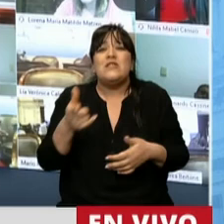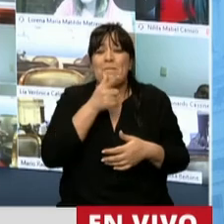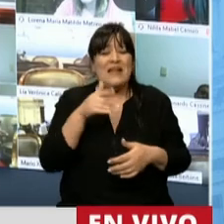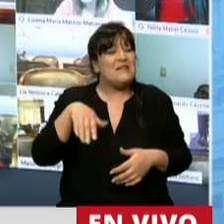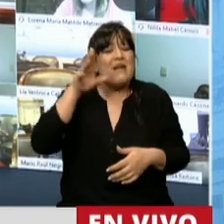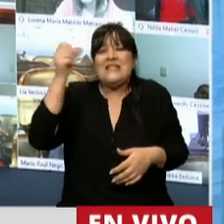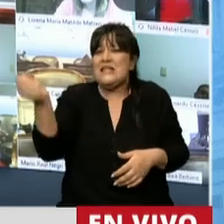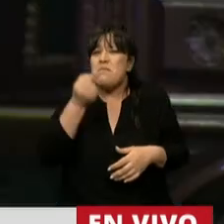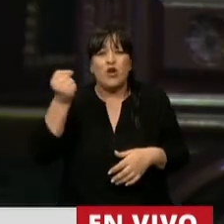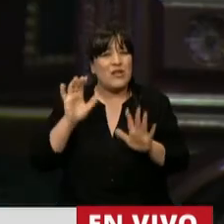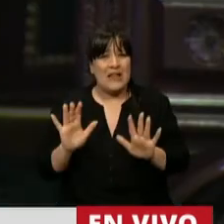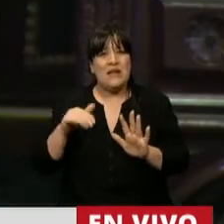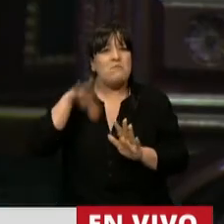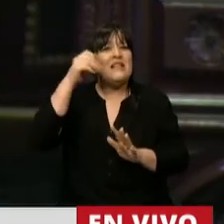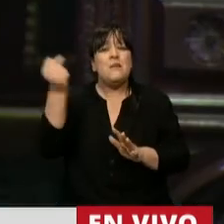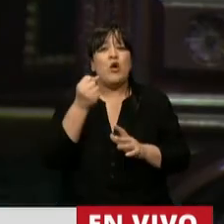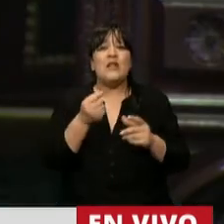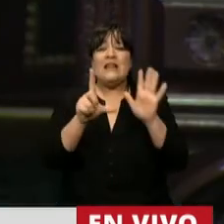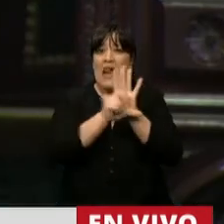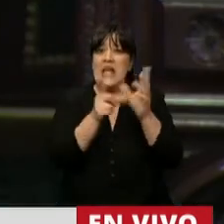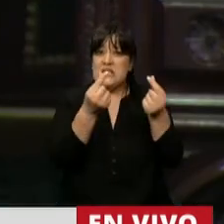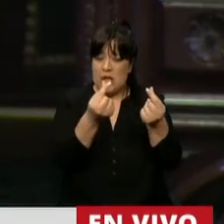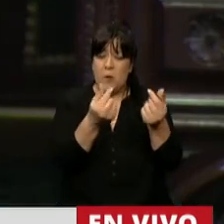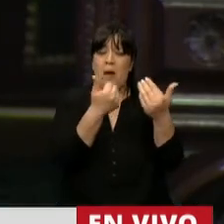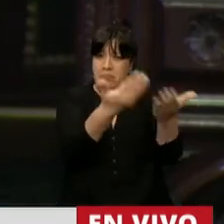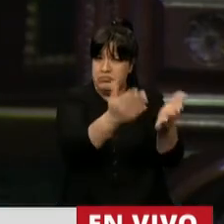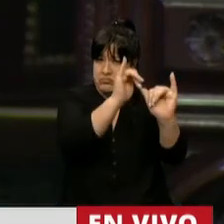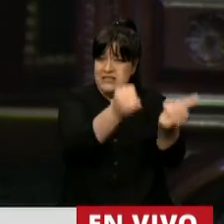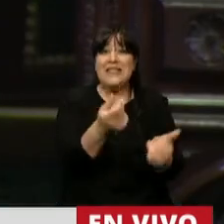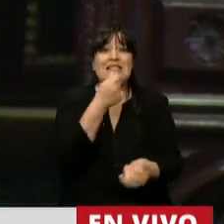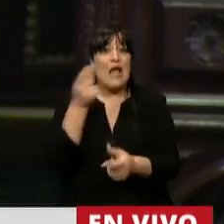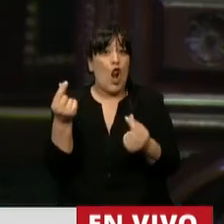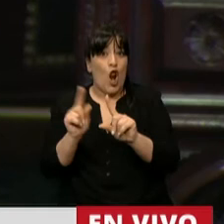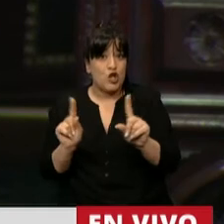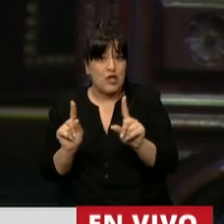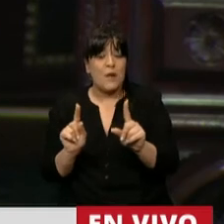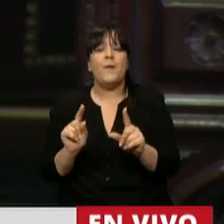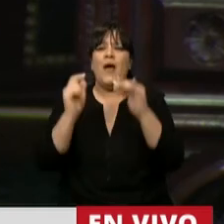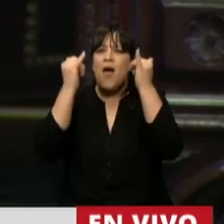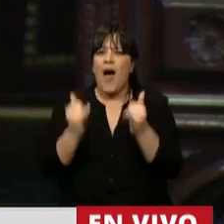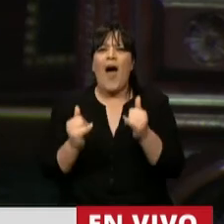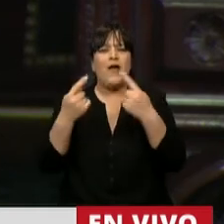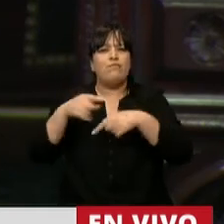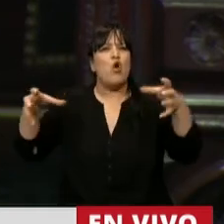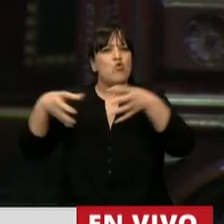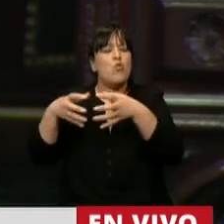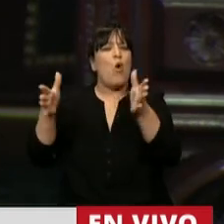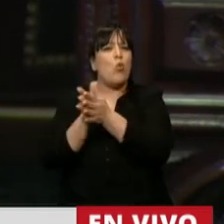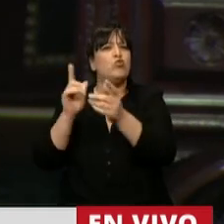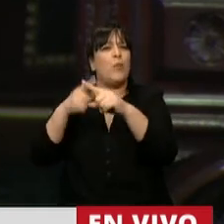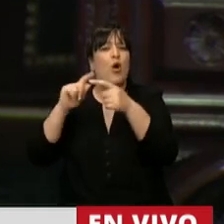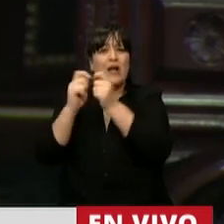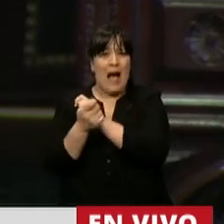más importante, al que le sirva esta ley la pueda usar y al que no, va a contar con todos juntos por el cambio para